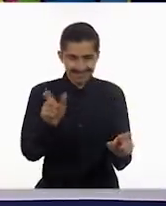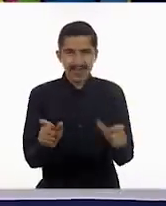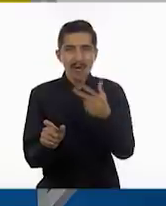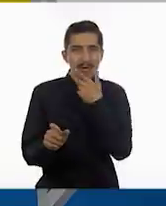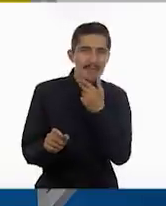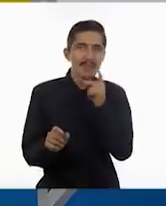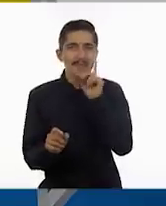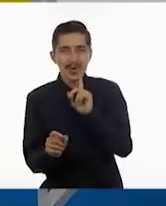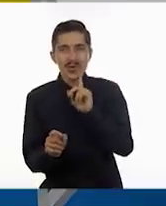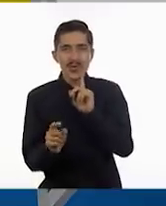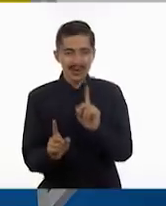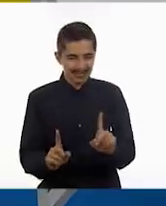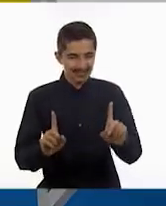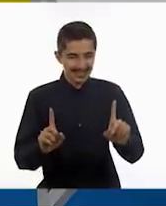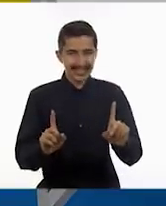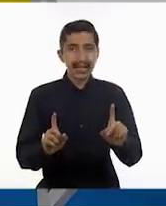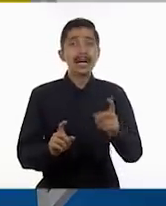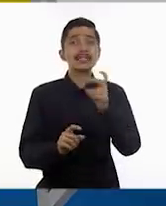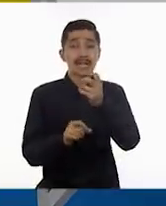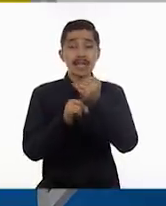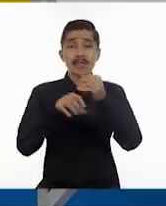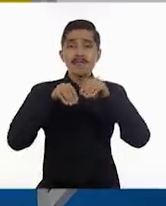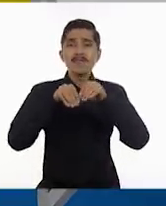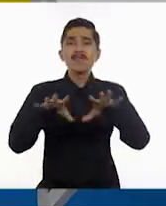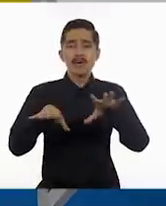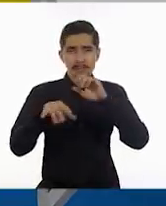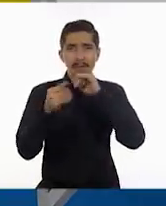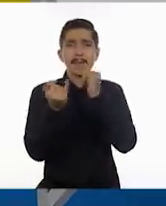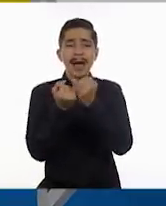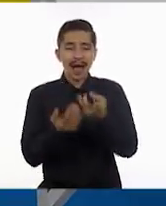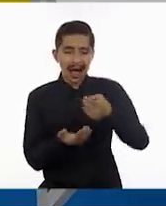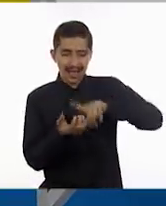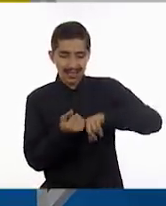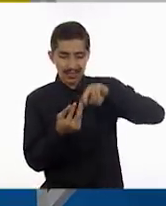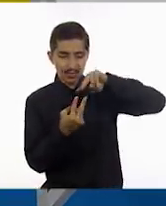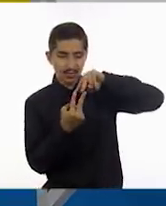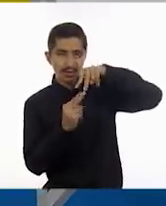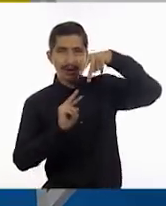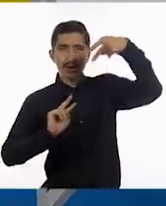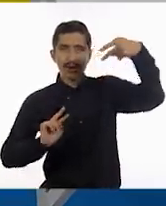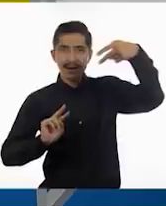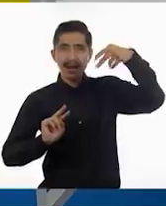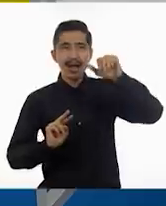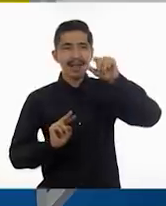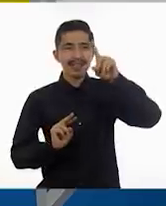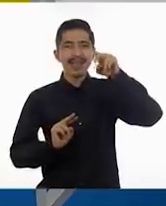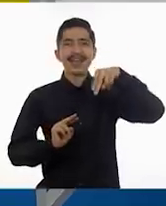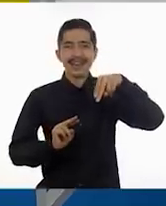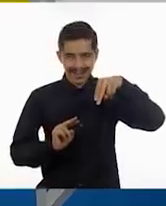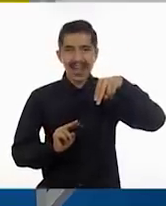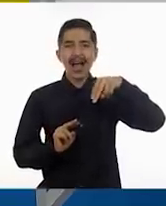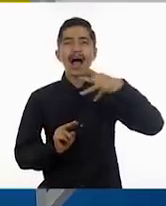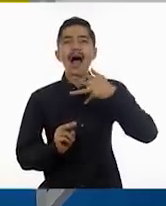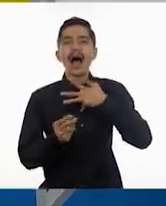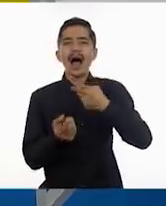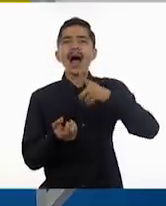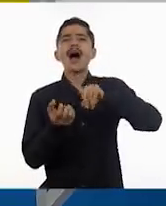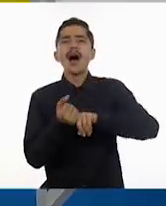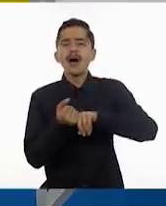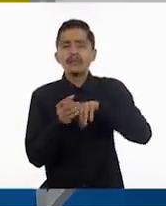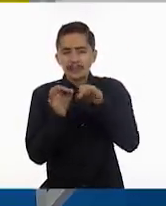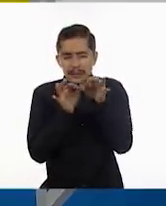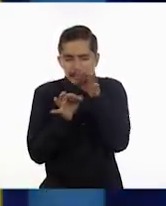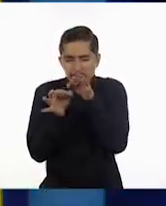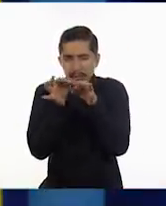hijas. Vimos también que la información se almacena en los genes de ADN y que estos se encuentran en el núcleo de las